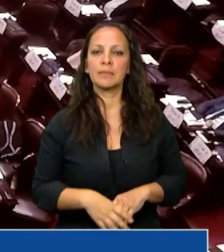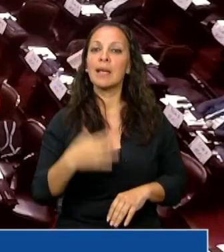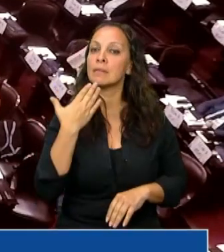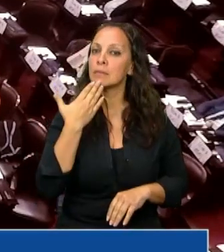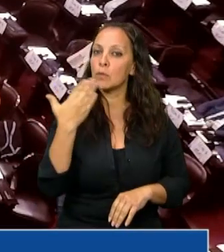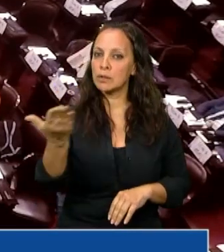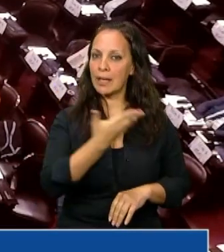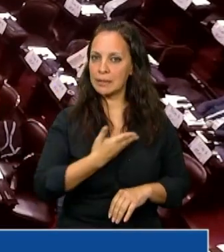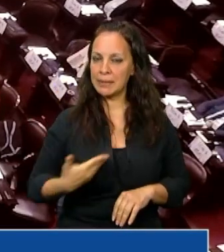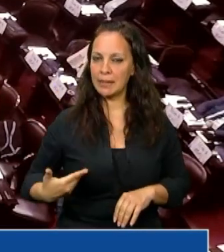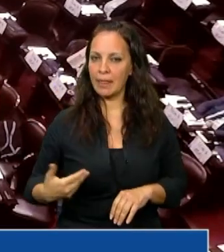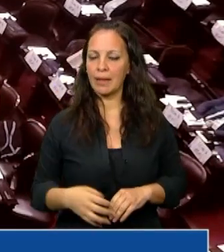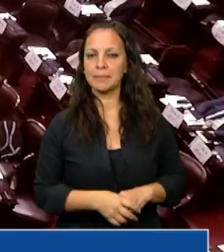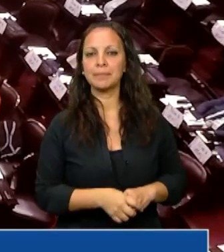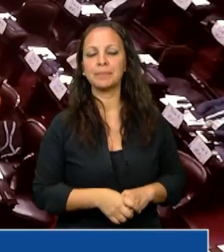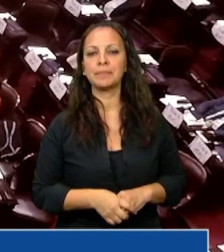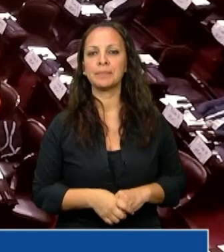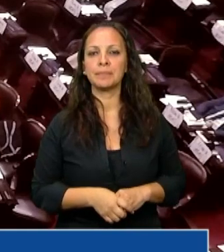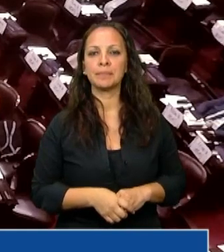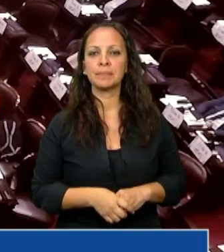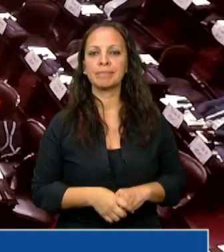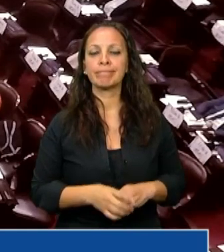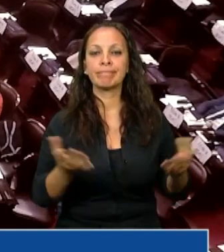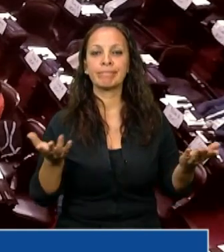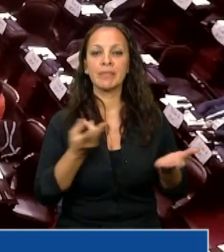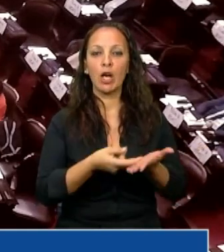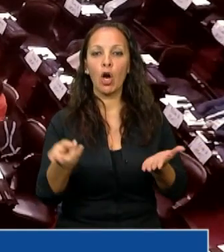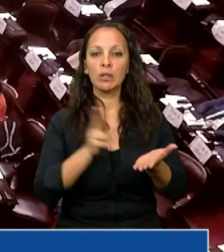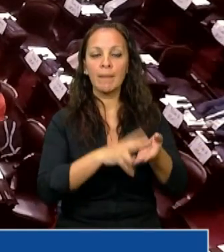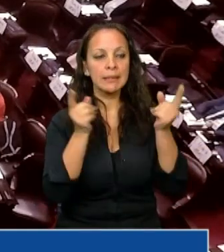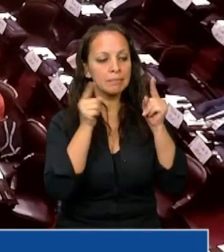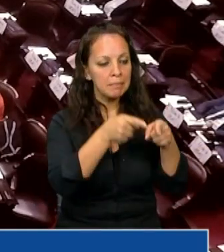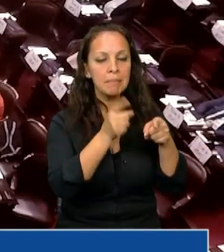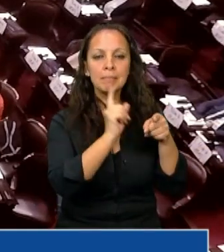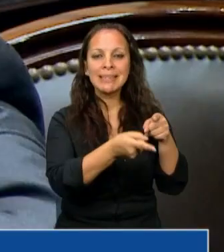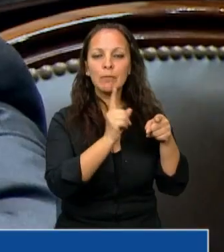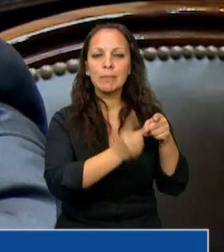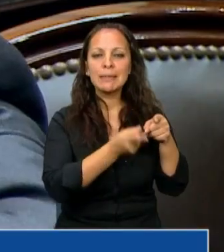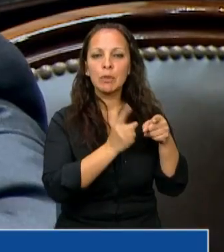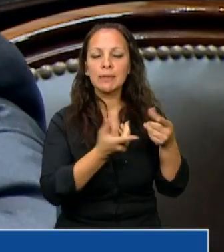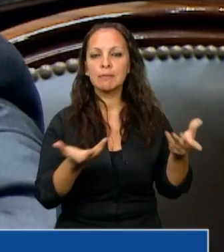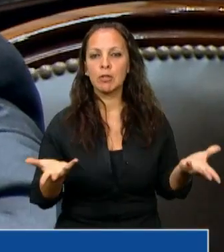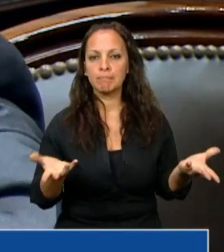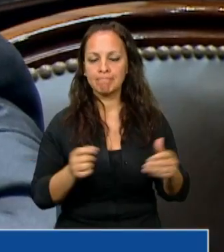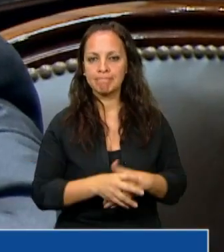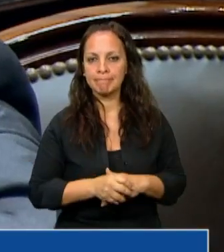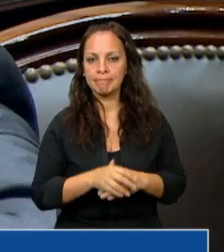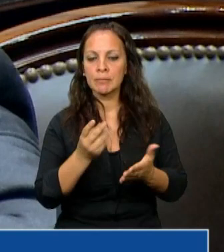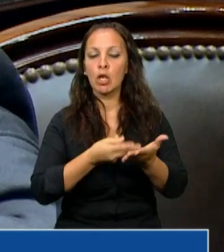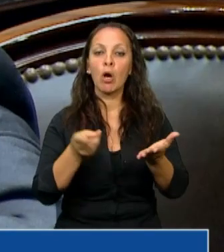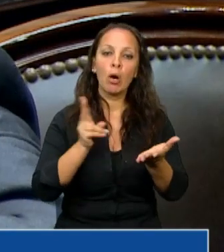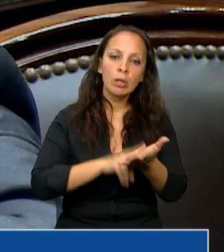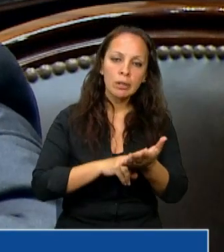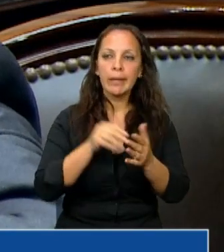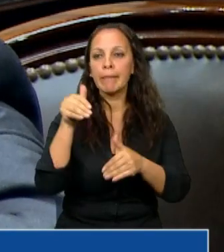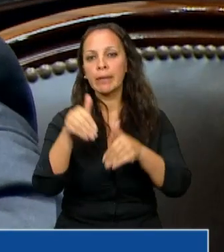Gracias, señor presidente. Otra vez la burra al trigo. Otra vez vamos a votar o